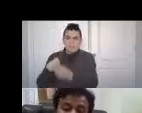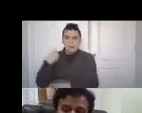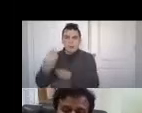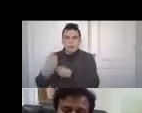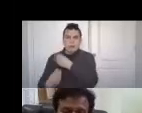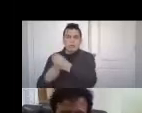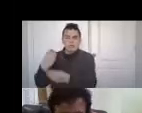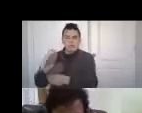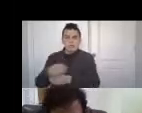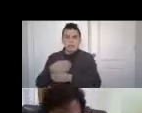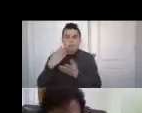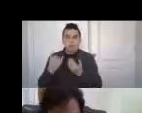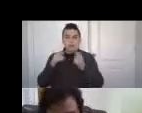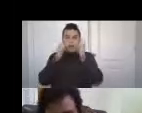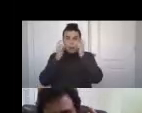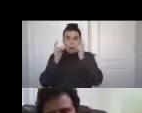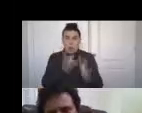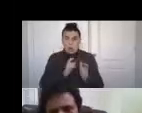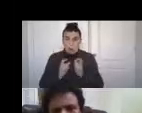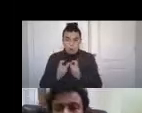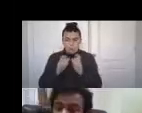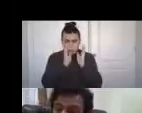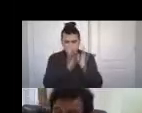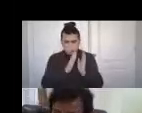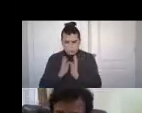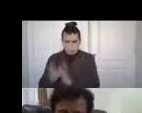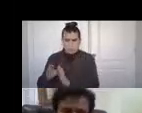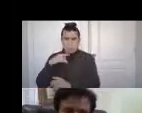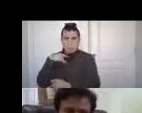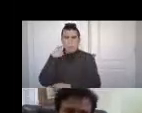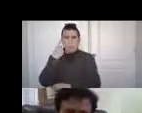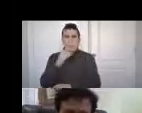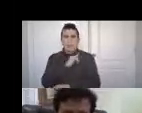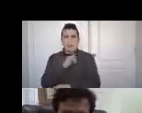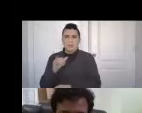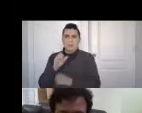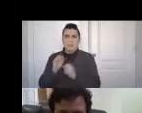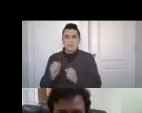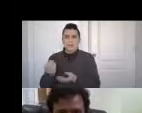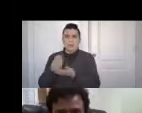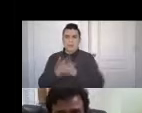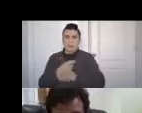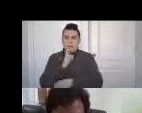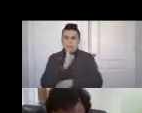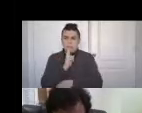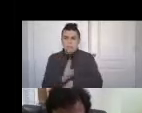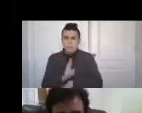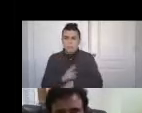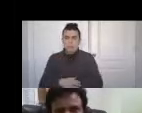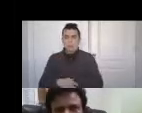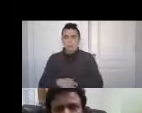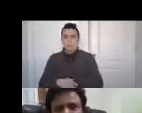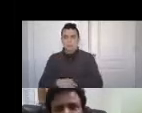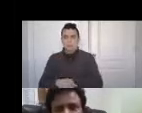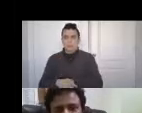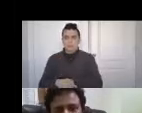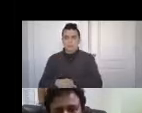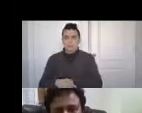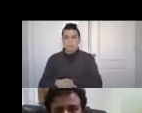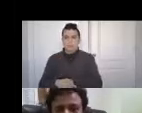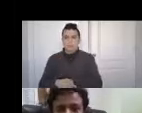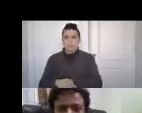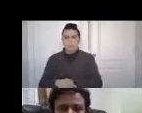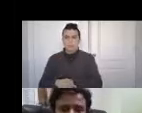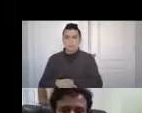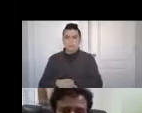una conclusión potente. Pero lo bueno que pudimos obtener es que gracias a